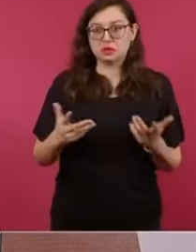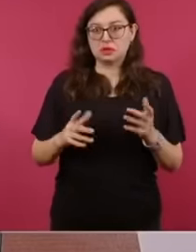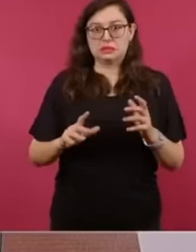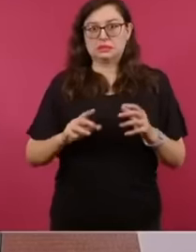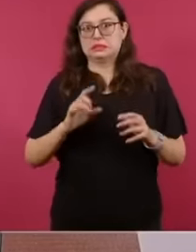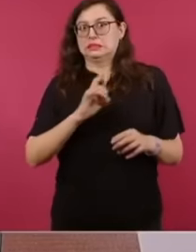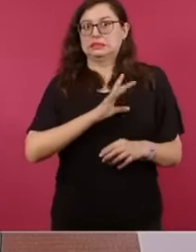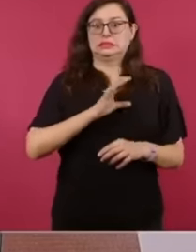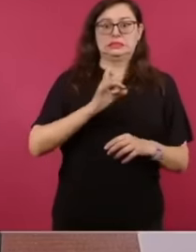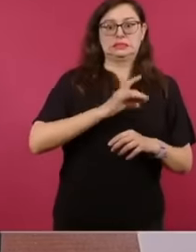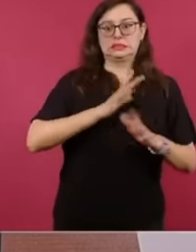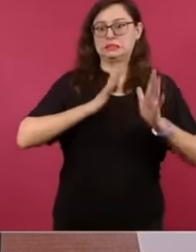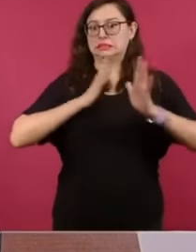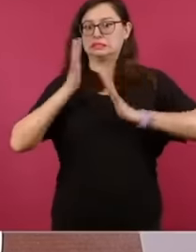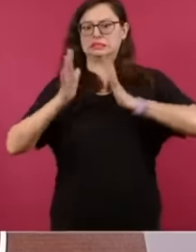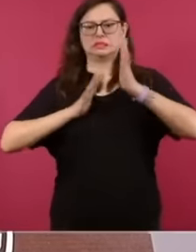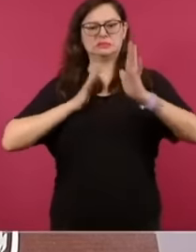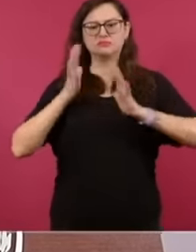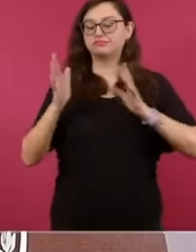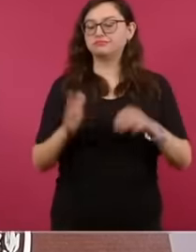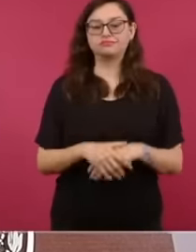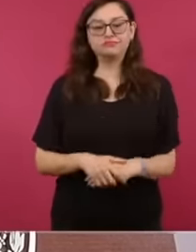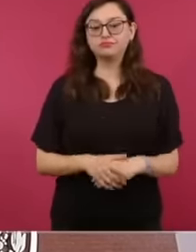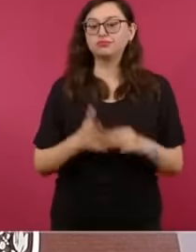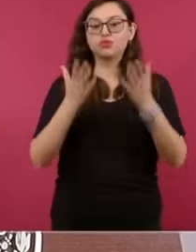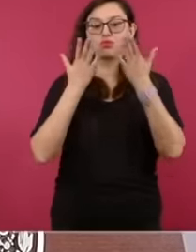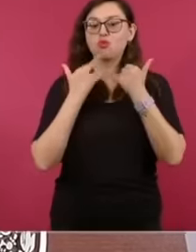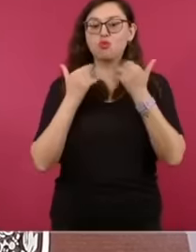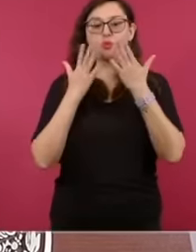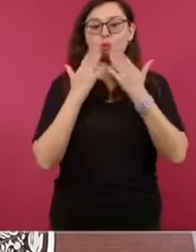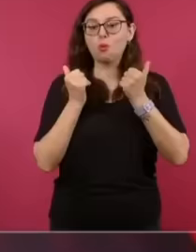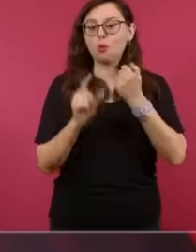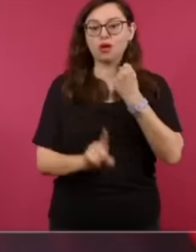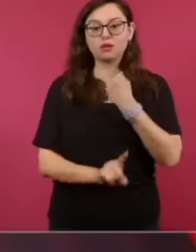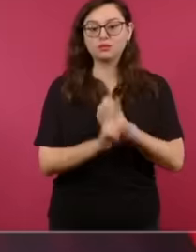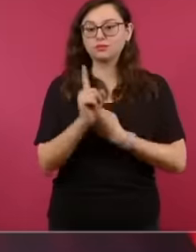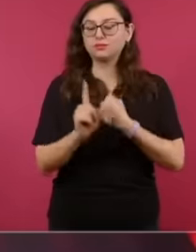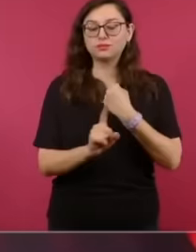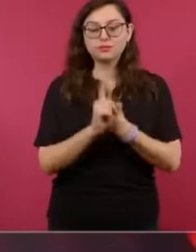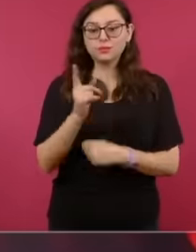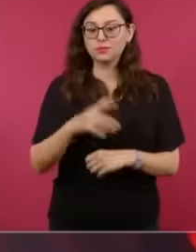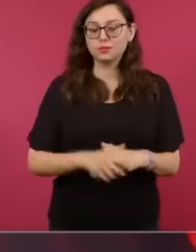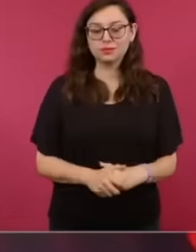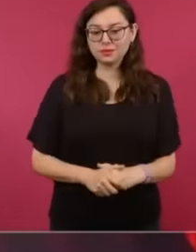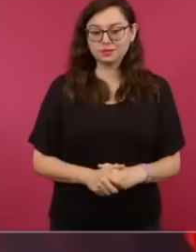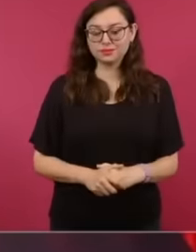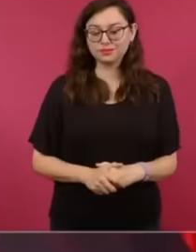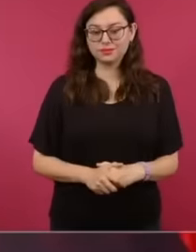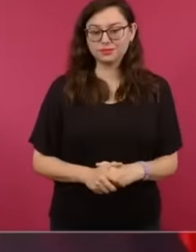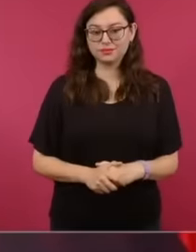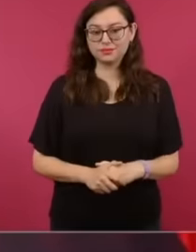nada, de nada. O sea, no, no se ve nada que